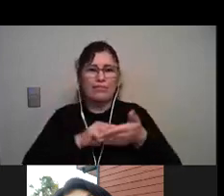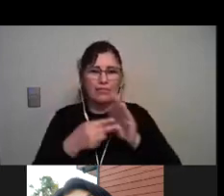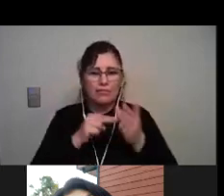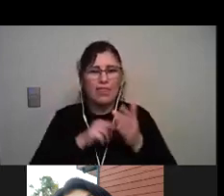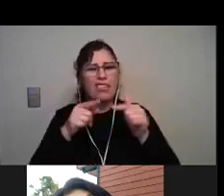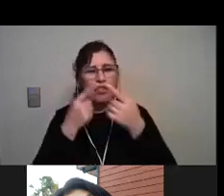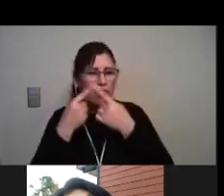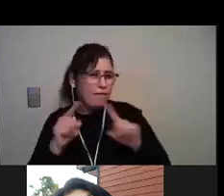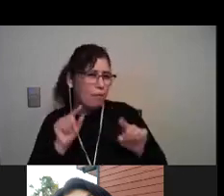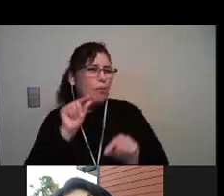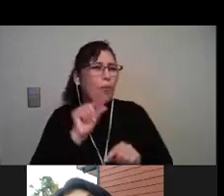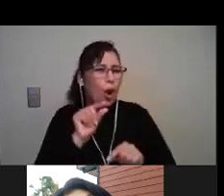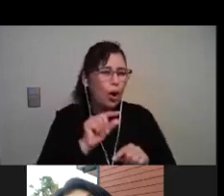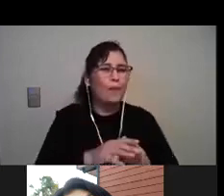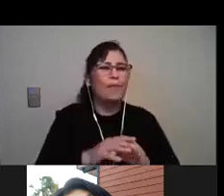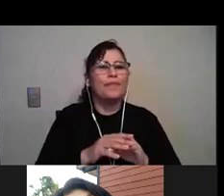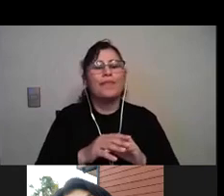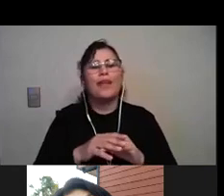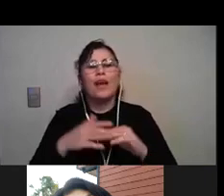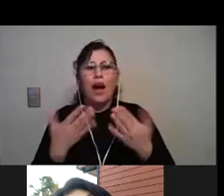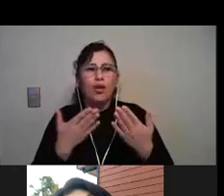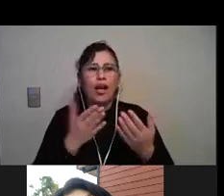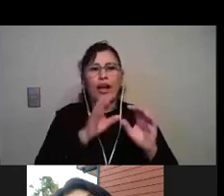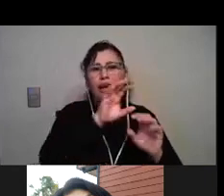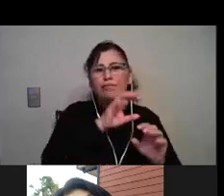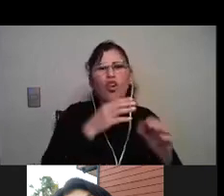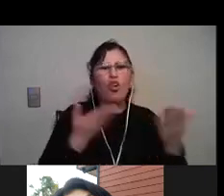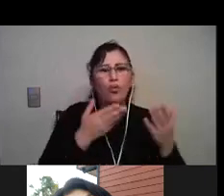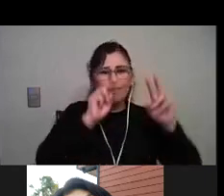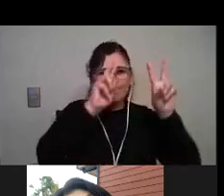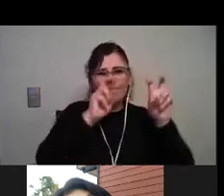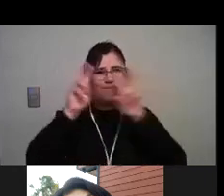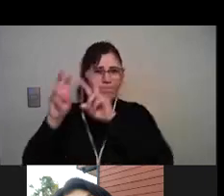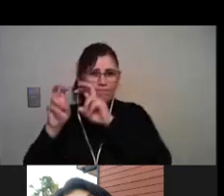un poco sutil de cómo hemos distribuido la asignación de los contenidos.